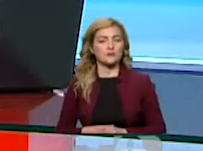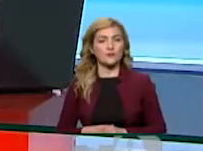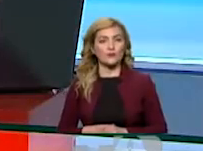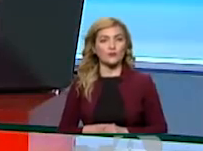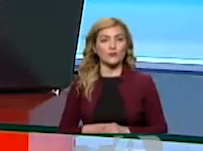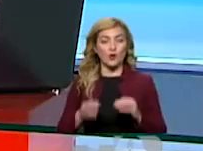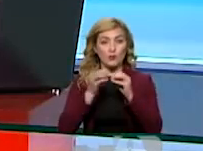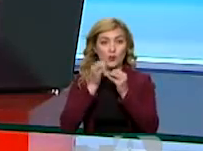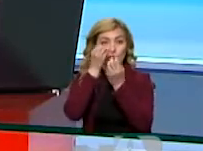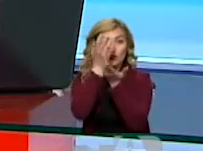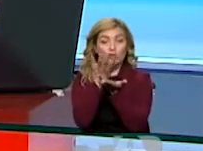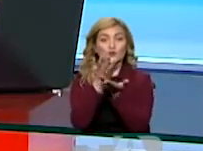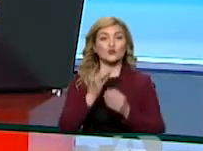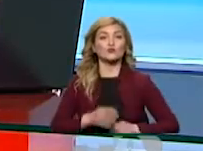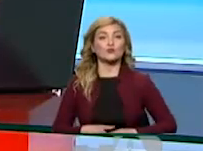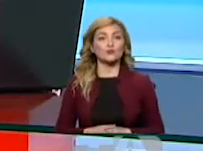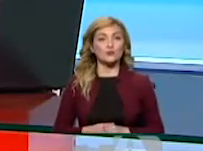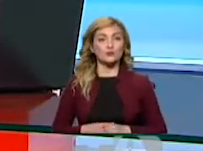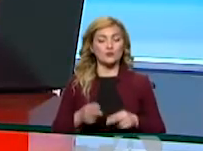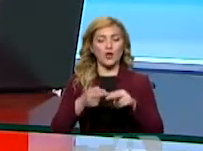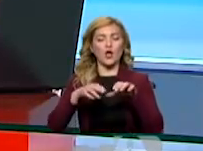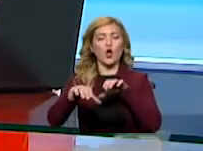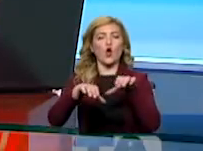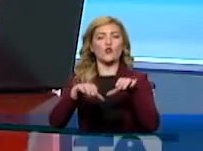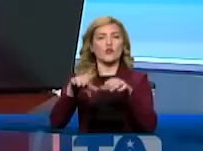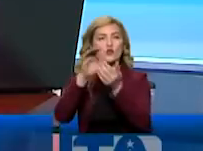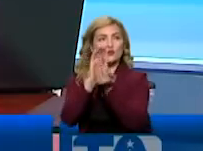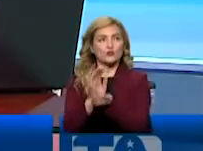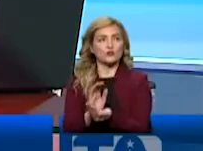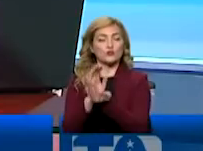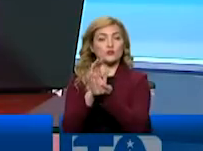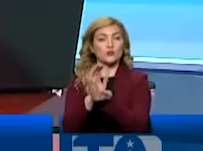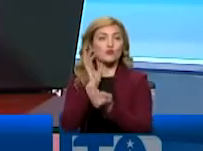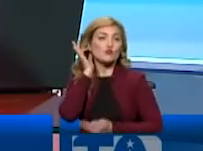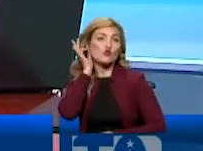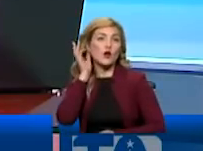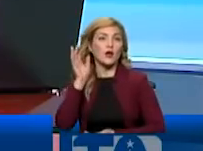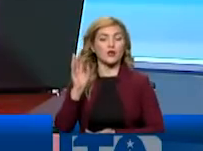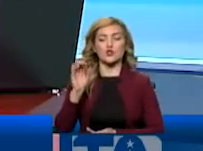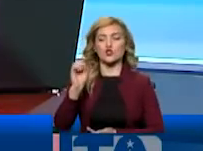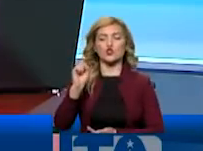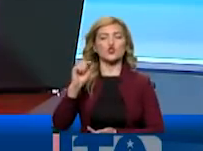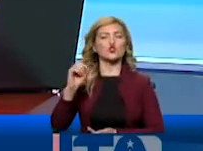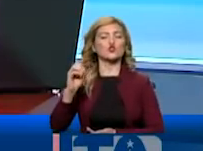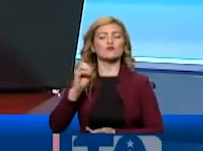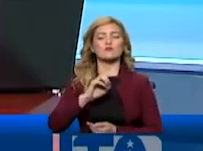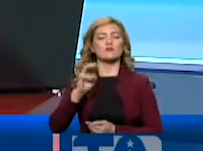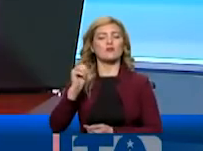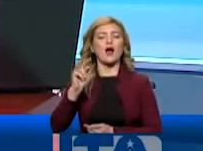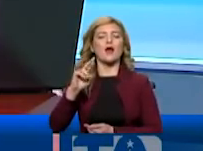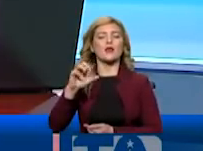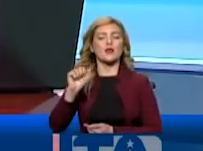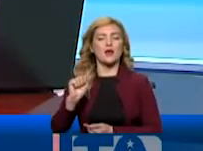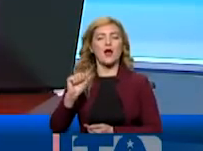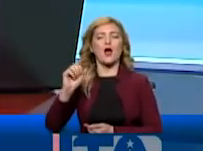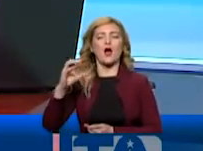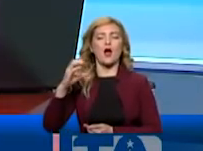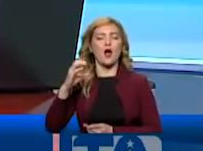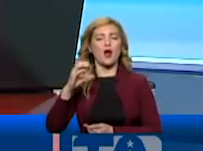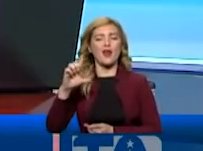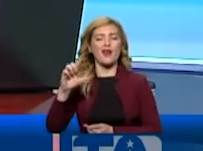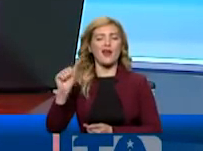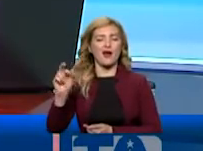Estamos de regreso con más información. La ex coordinadora del IES, Marisol Larrea, podría seguir sumando procesos en su contra. La